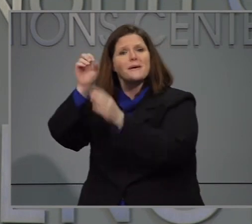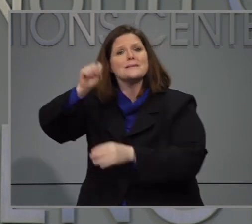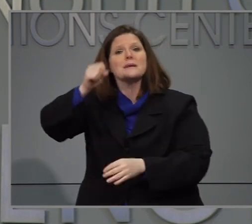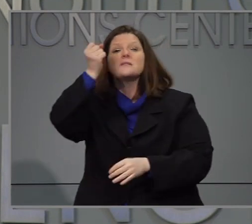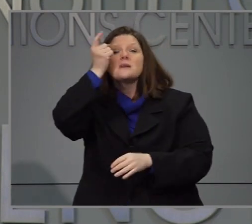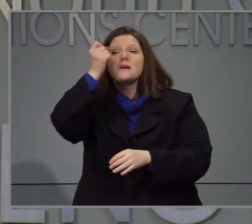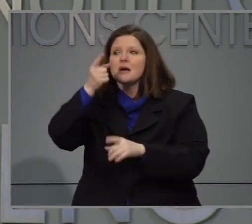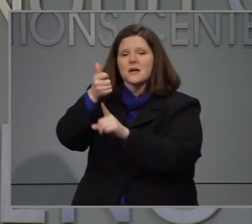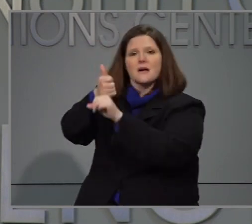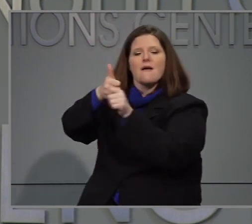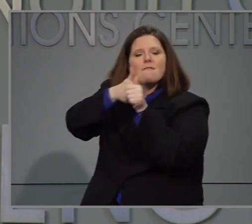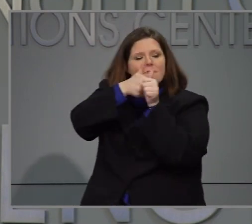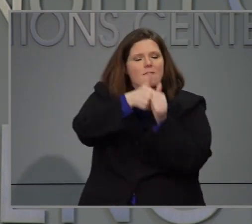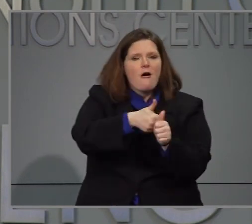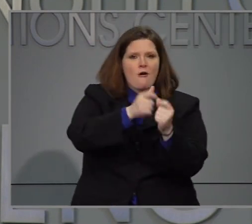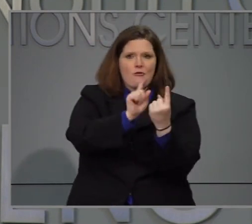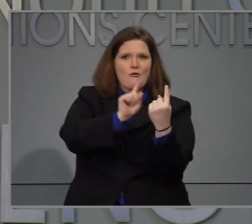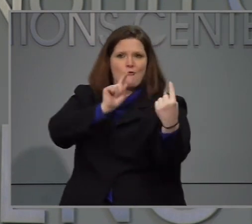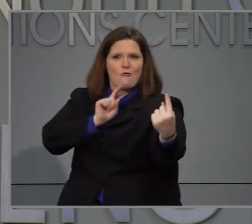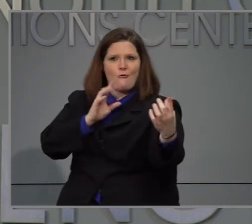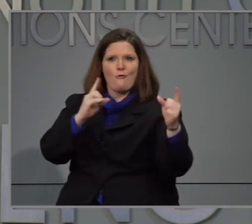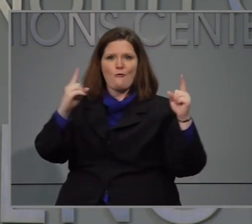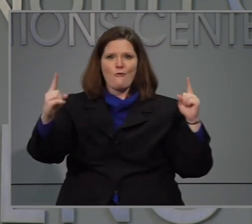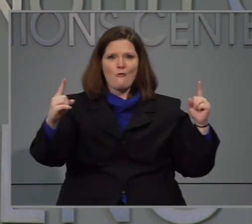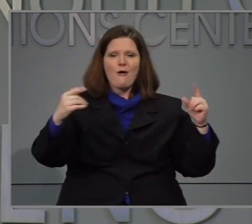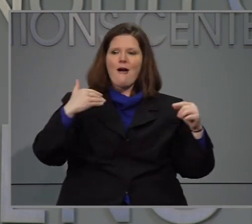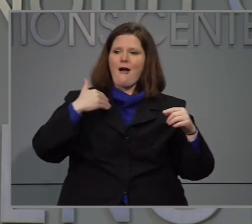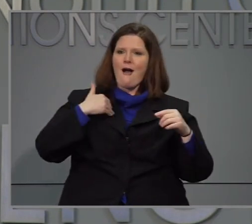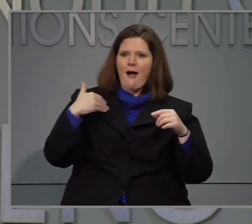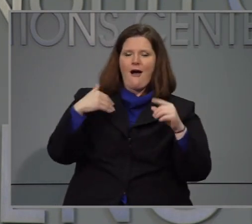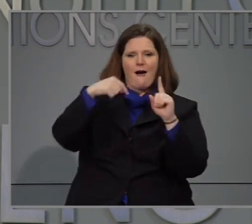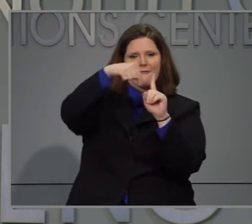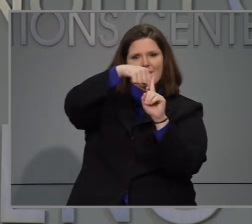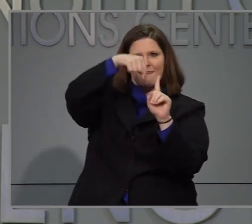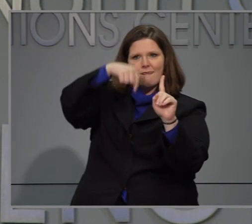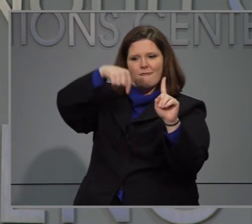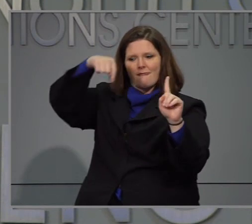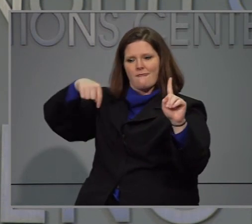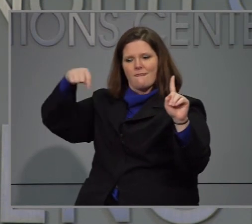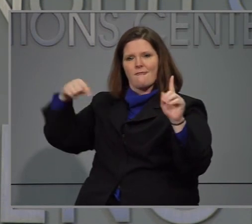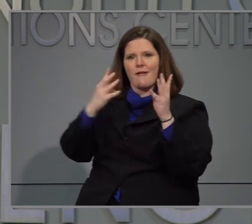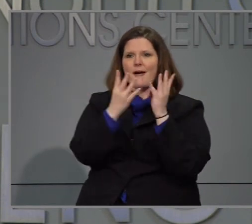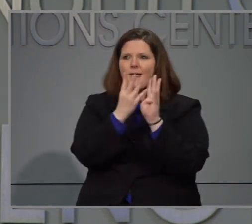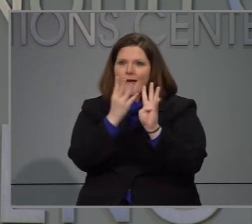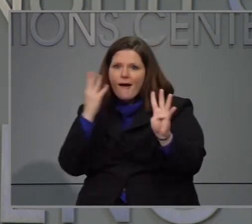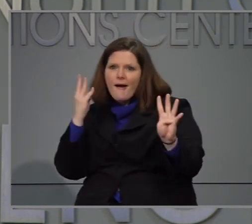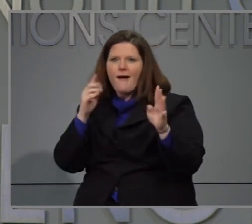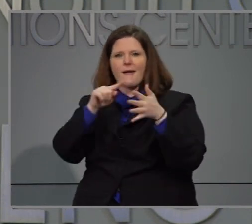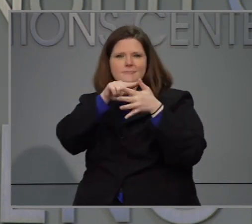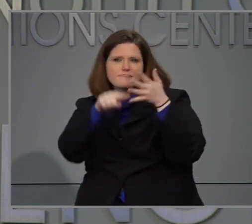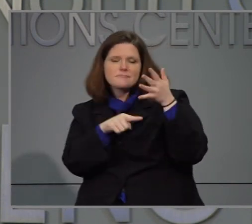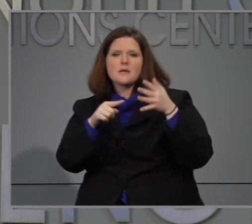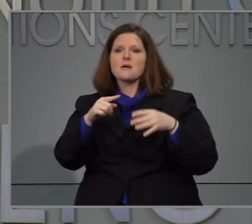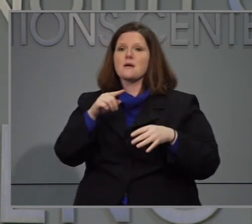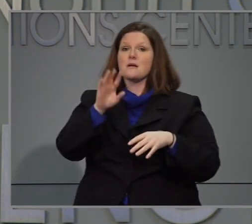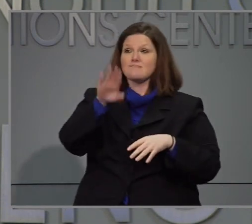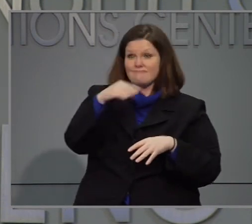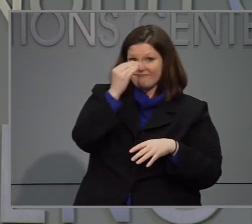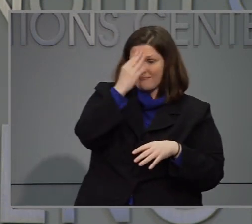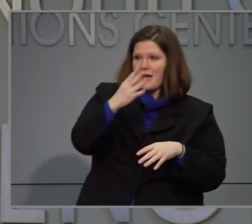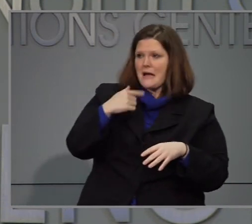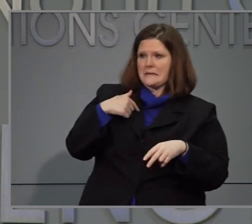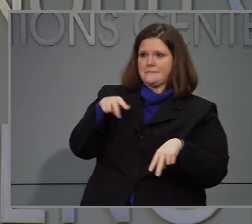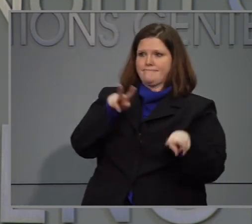distancia social, manera segura, y yo creo que eso es positivo. Yo tengo preocupaciones cuando las